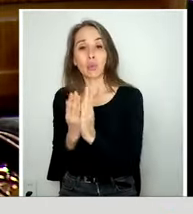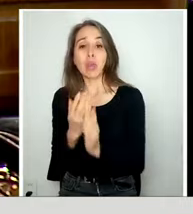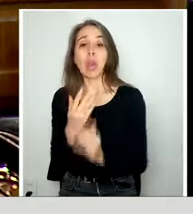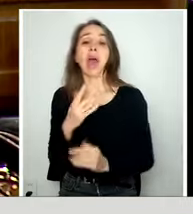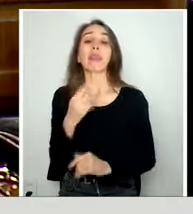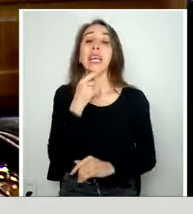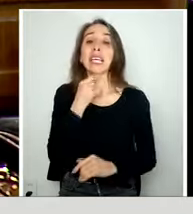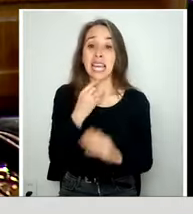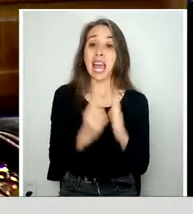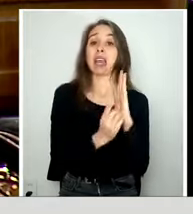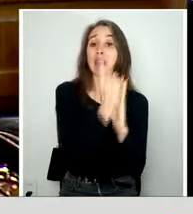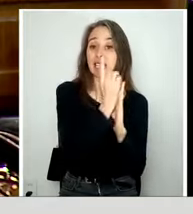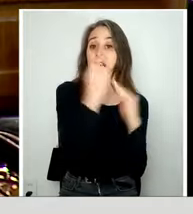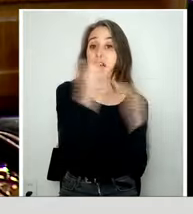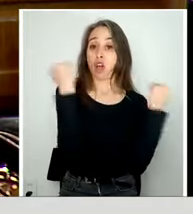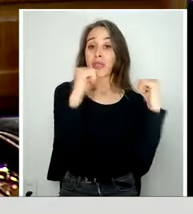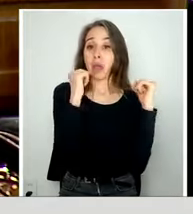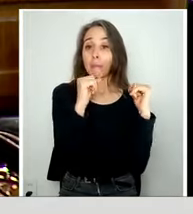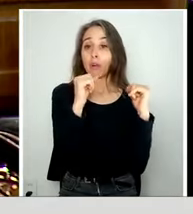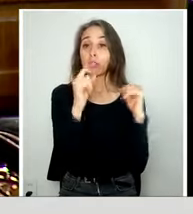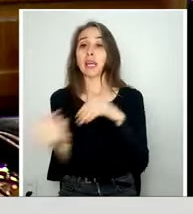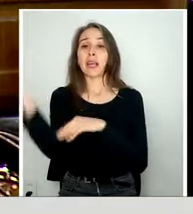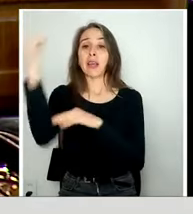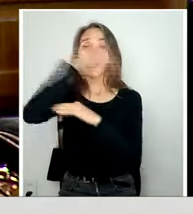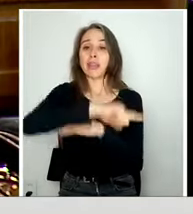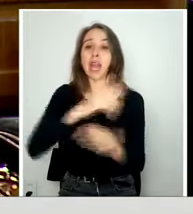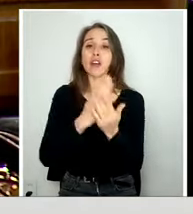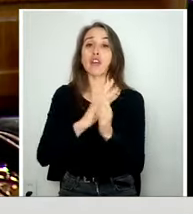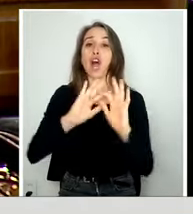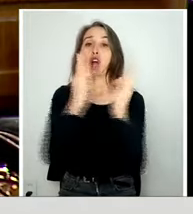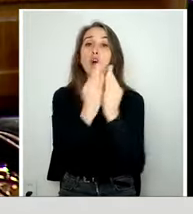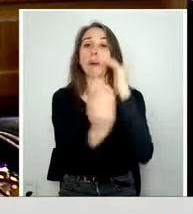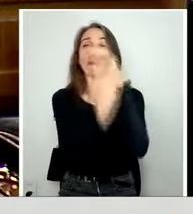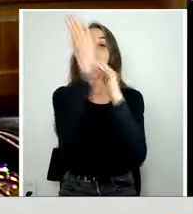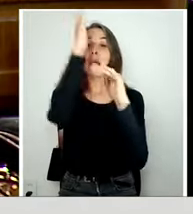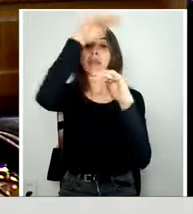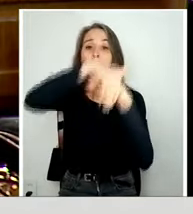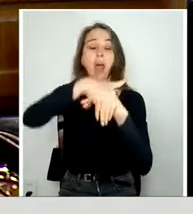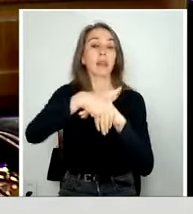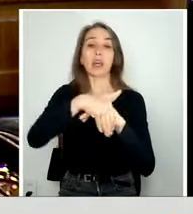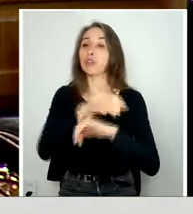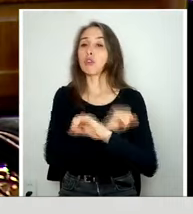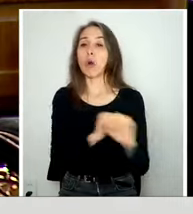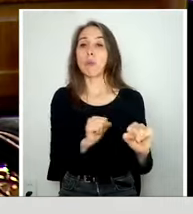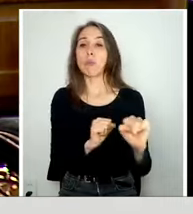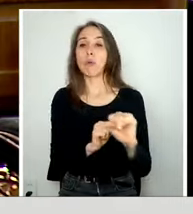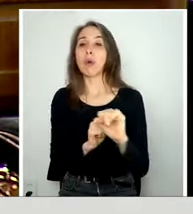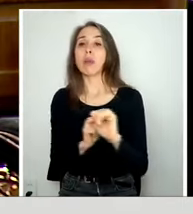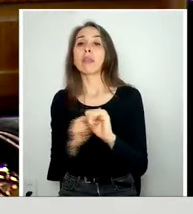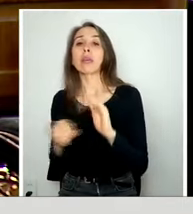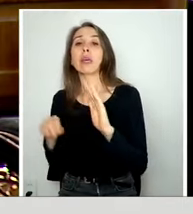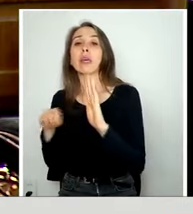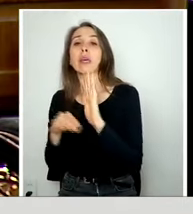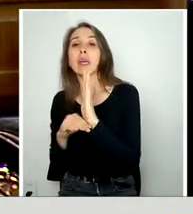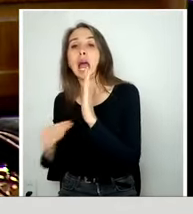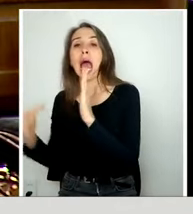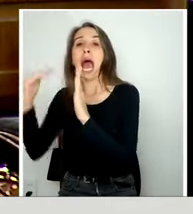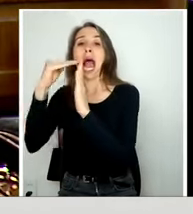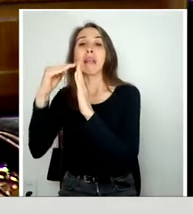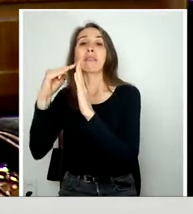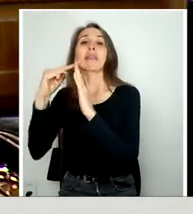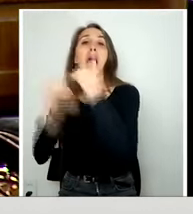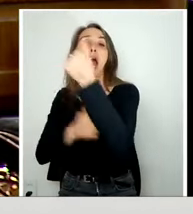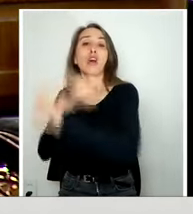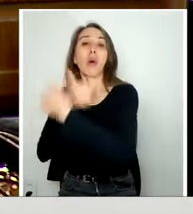en algún deporte la jornada escolar completa muchas veces no permite que llegue a los niveles de la alta competencia deportiva